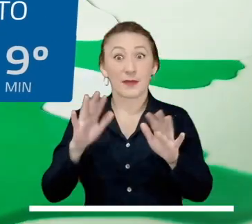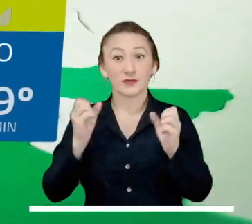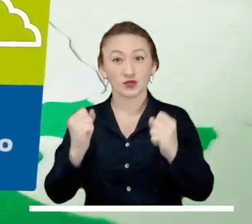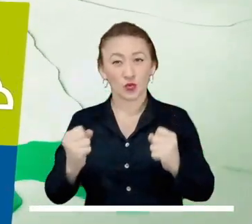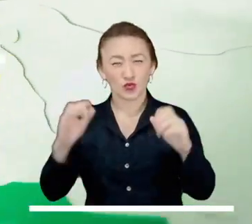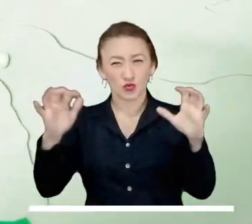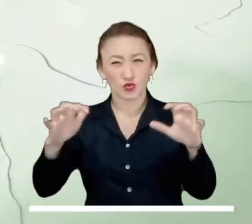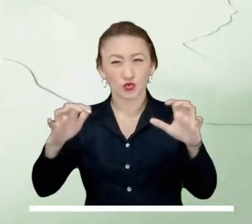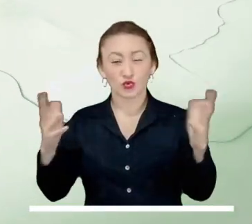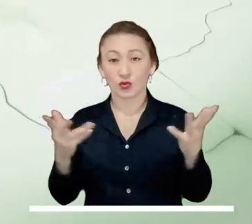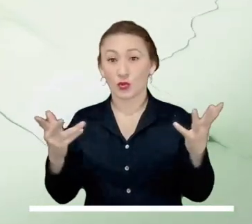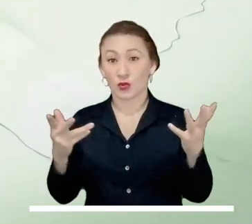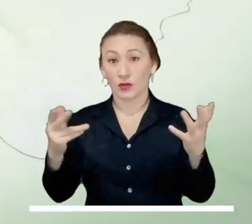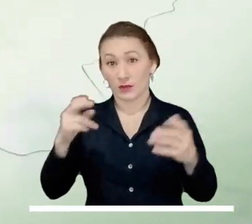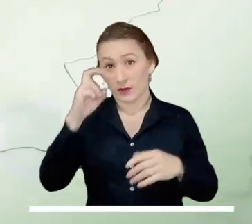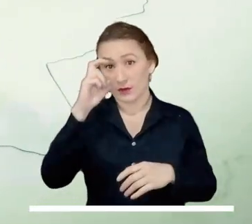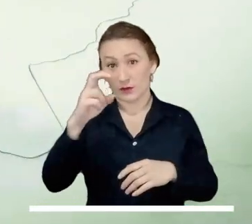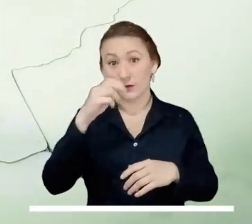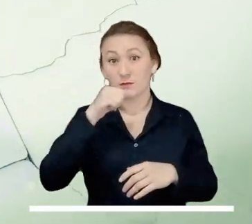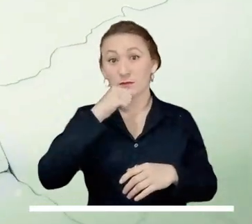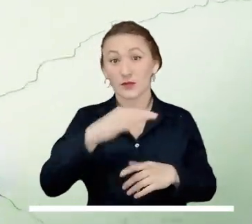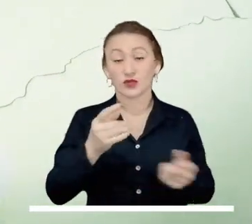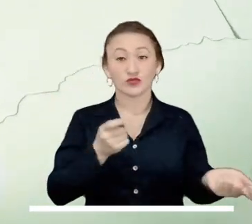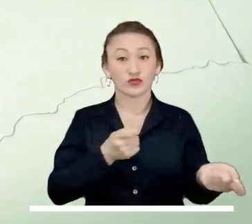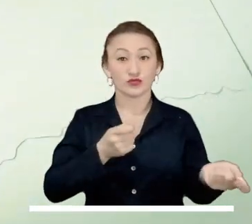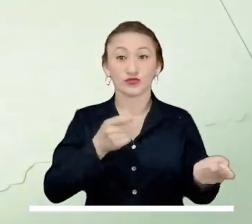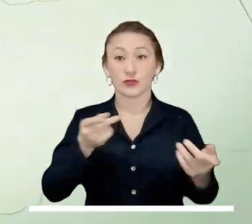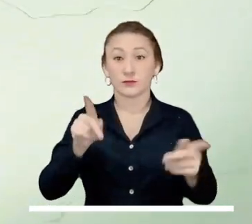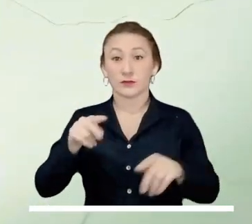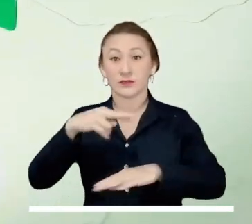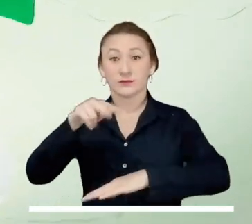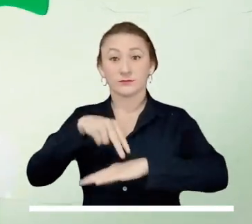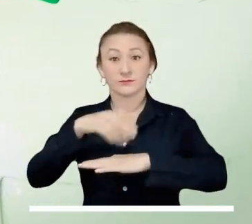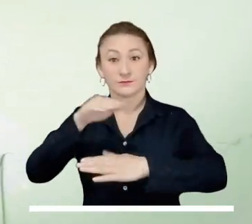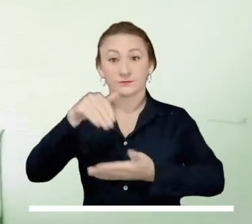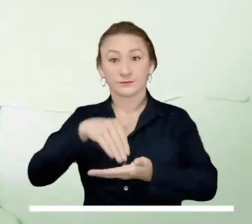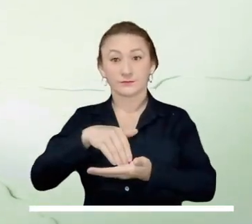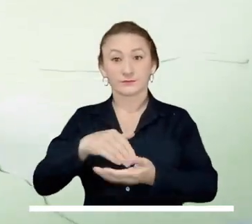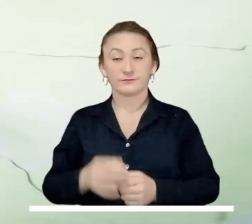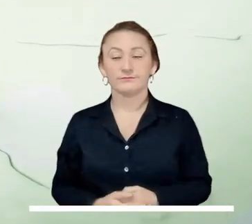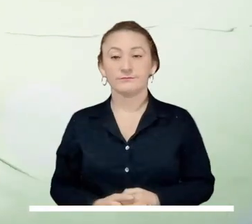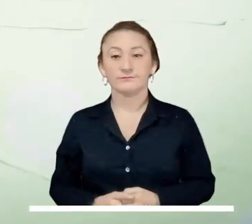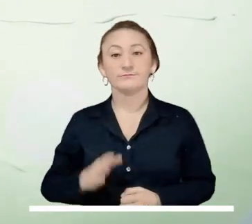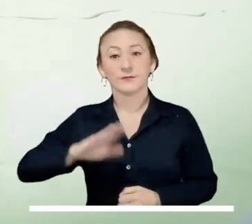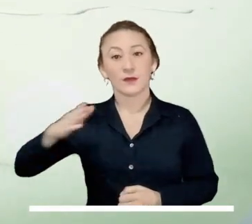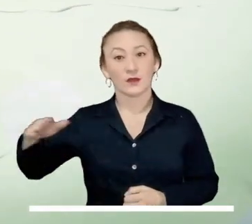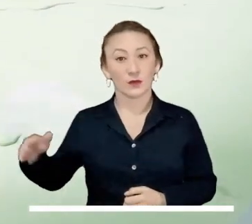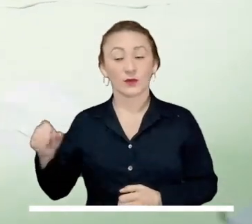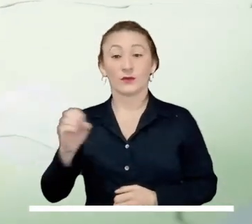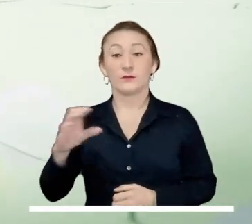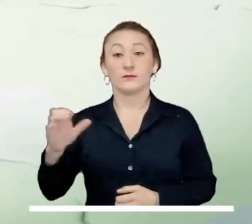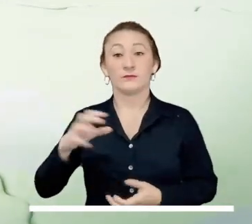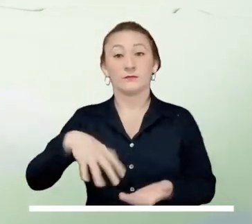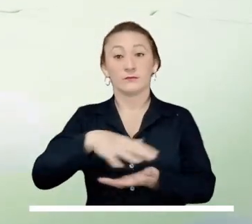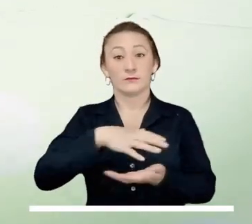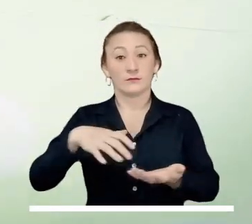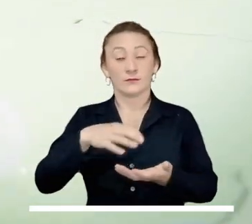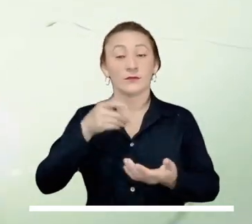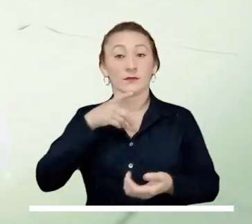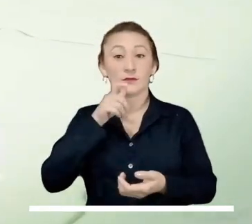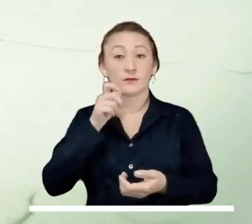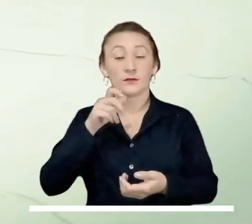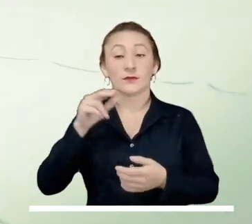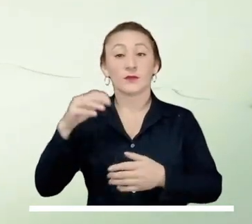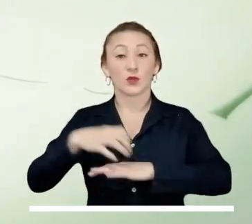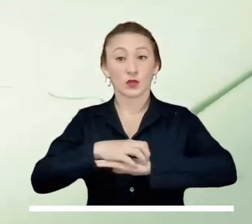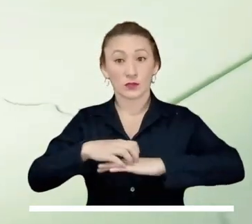de la región. Las más intensas se anuncian en las zonas marítimas del norte de la cuenca y el centro de Nariño. Antioquia, occidente